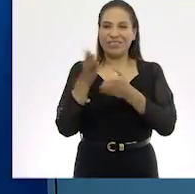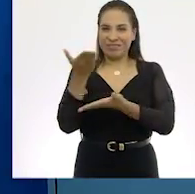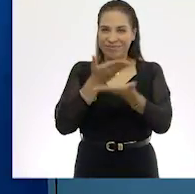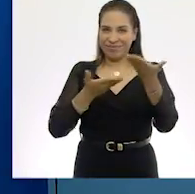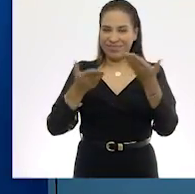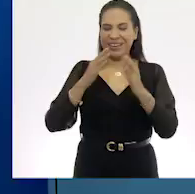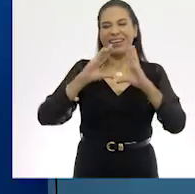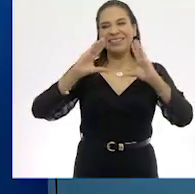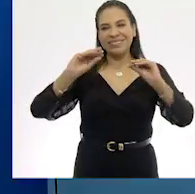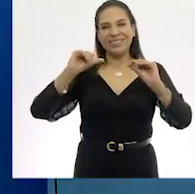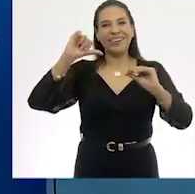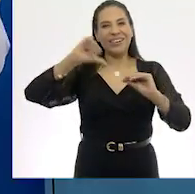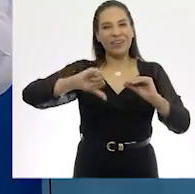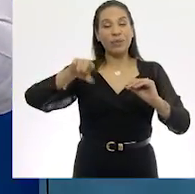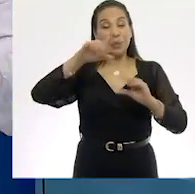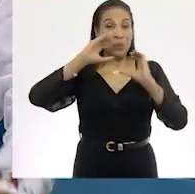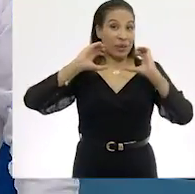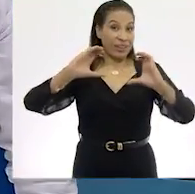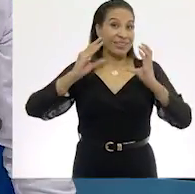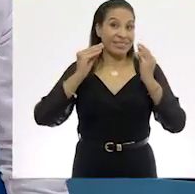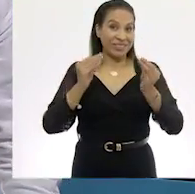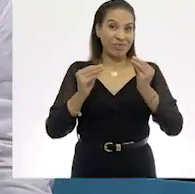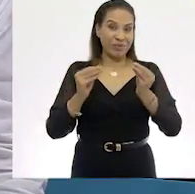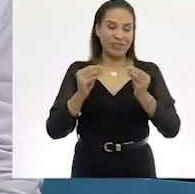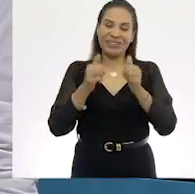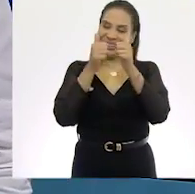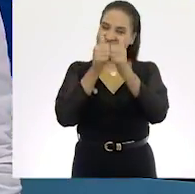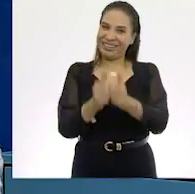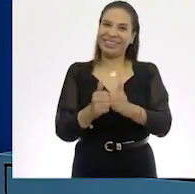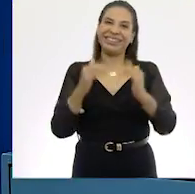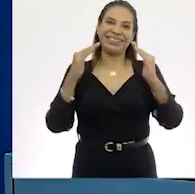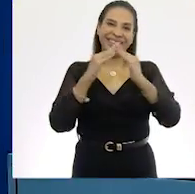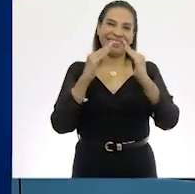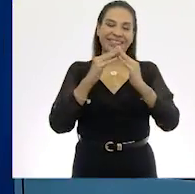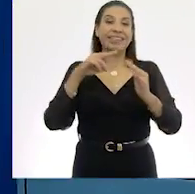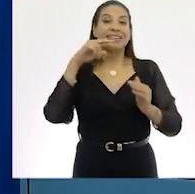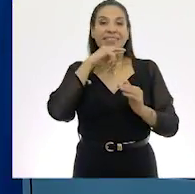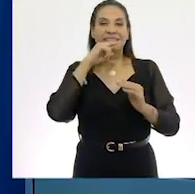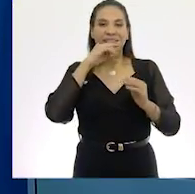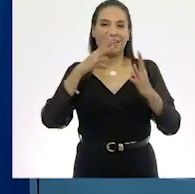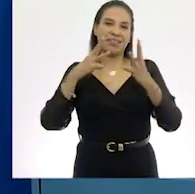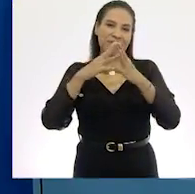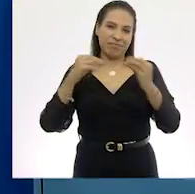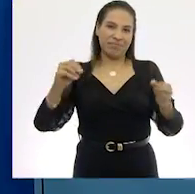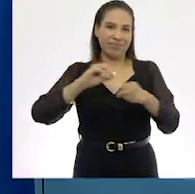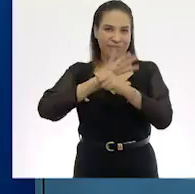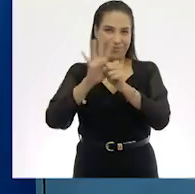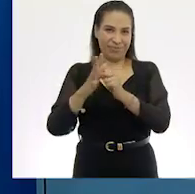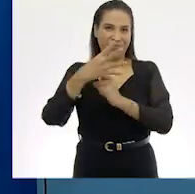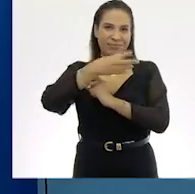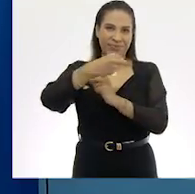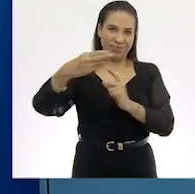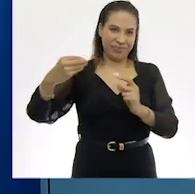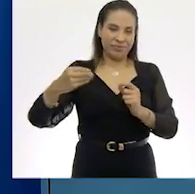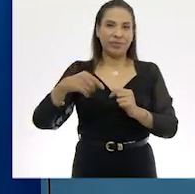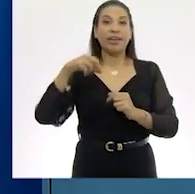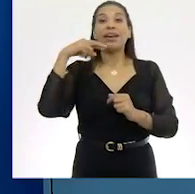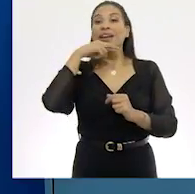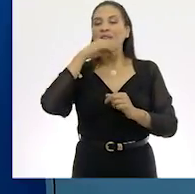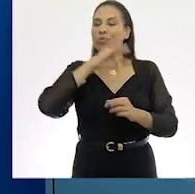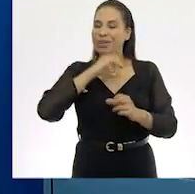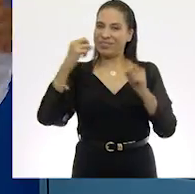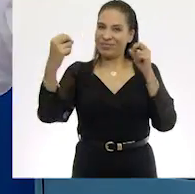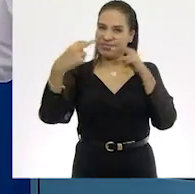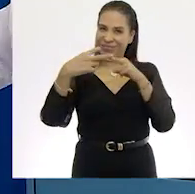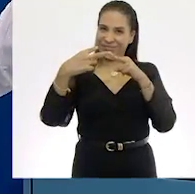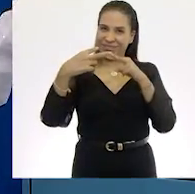nuevos conocimientos. Cuídense mucho, quédense en casa para que rápido terminemos con esta pandemia y así pronto podamos